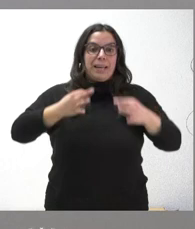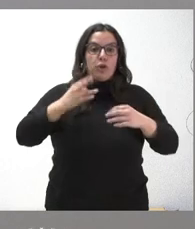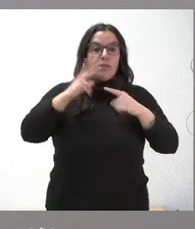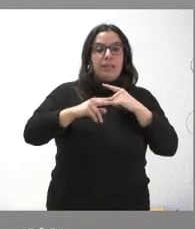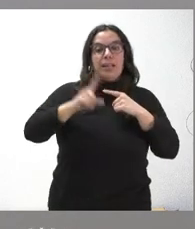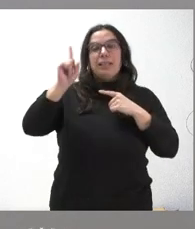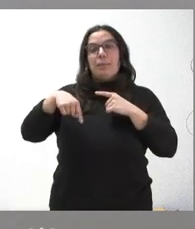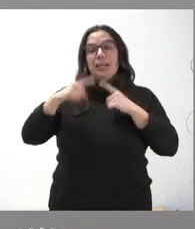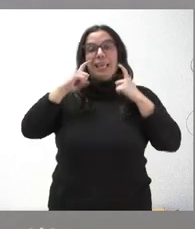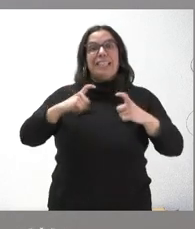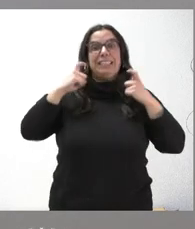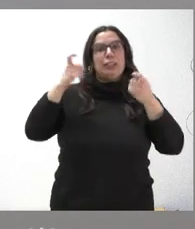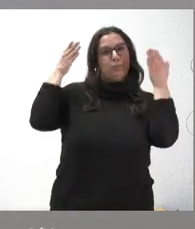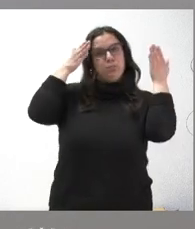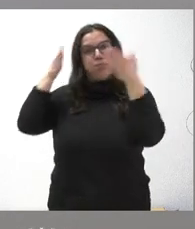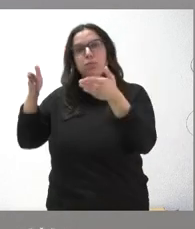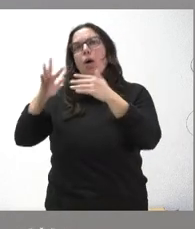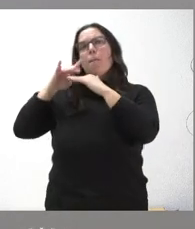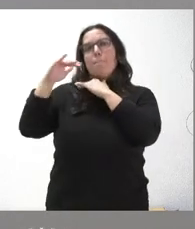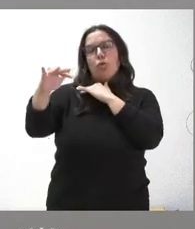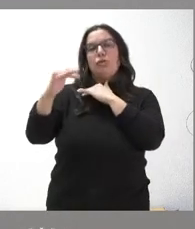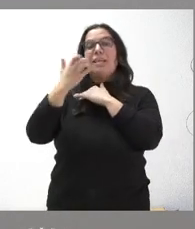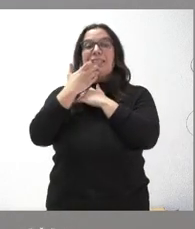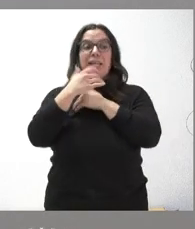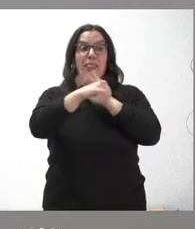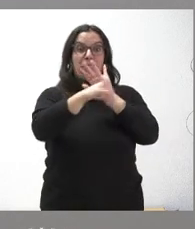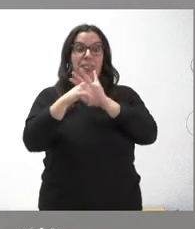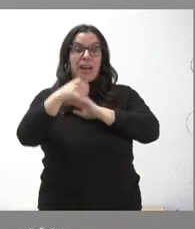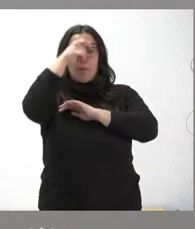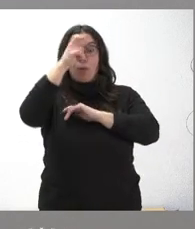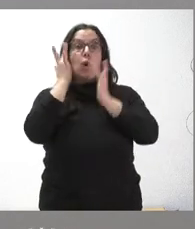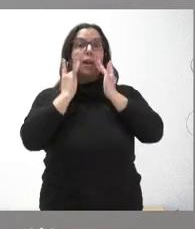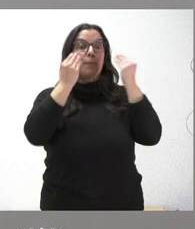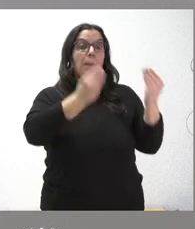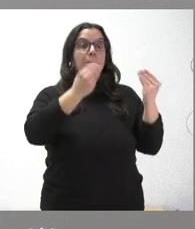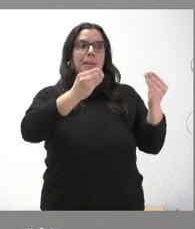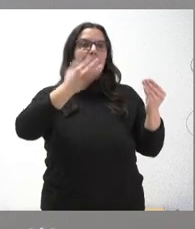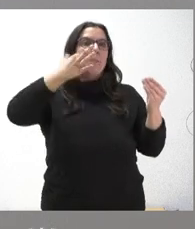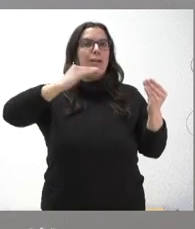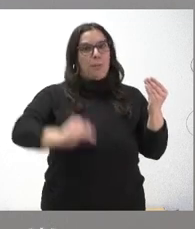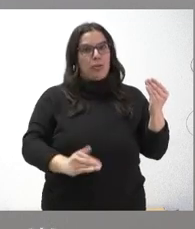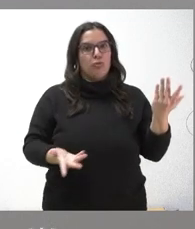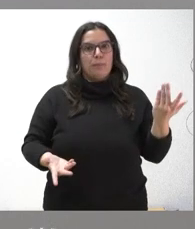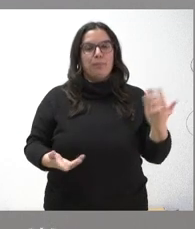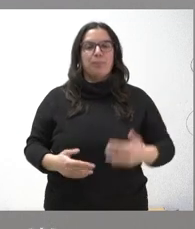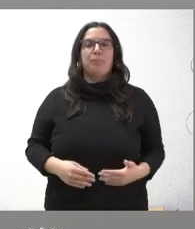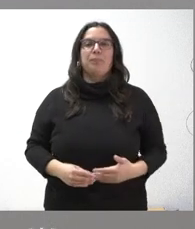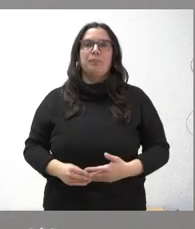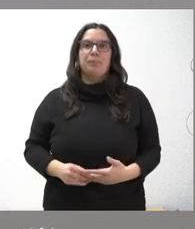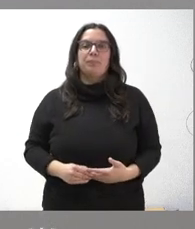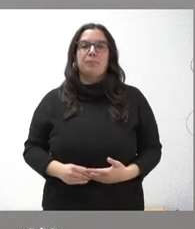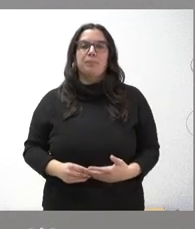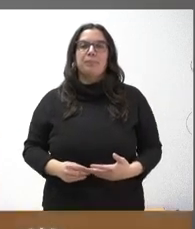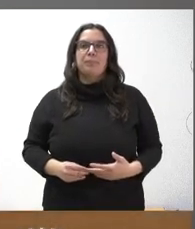extinción en el monte si tenemos bien limpio en la competencia municipal este ámbito periurbano este entorno del